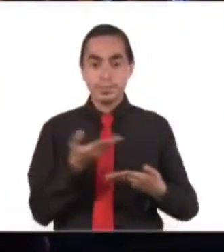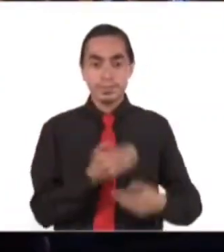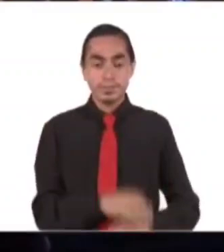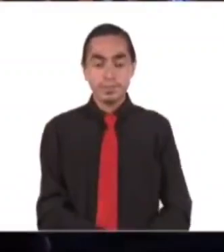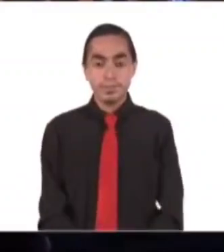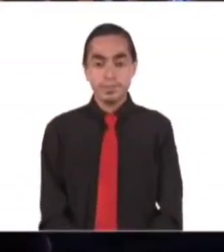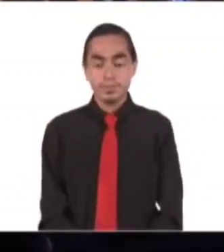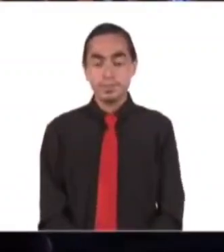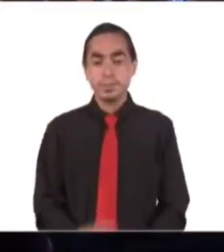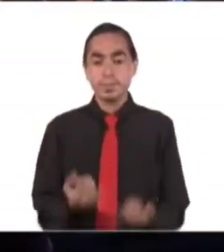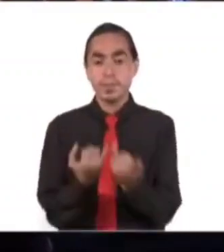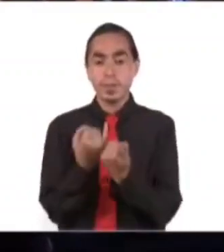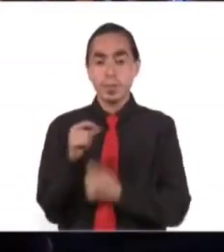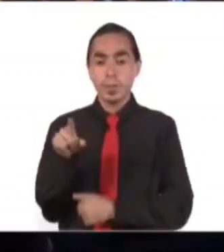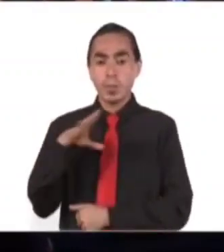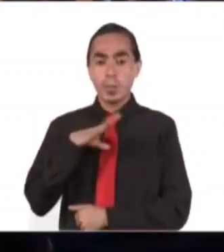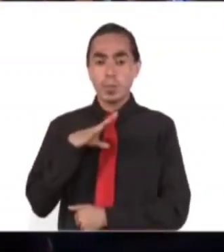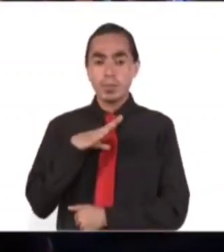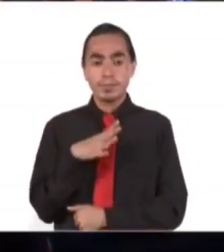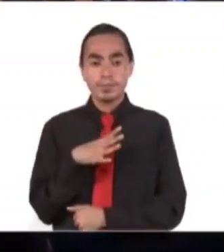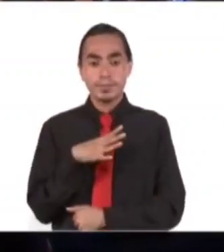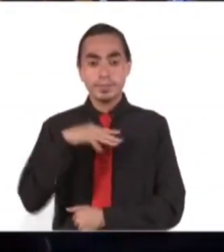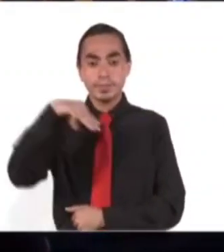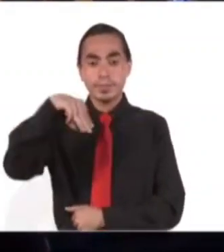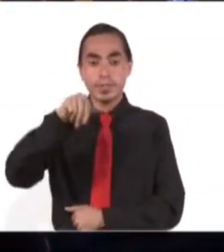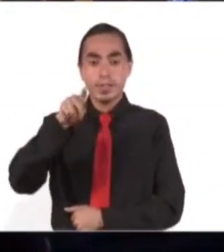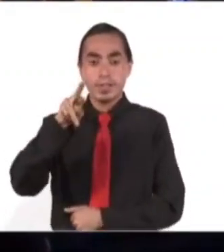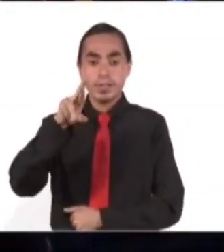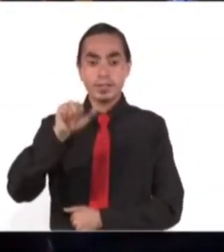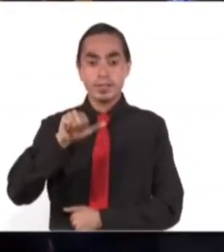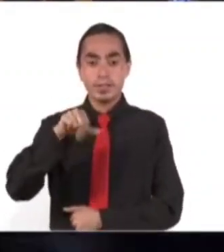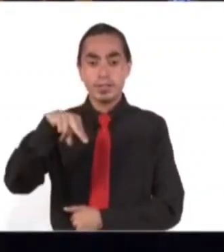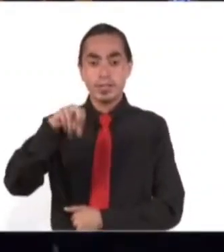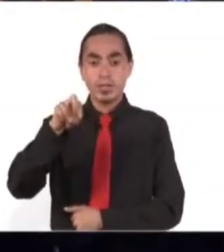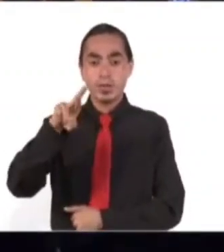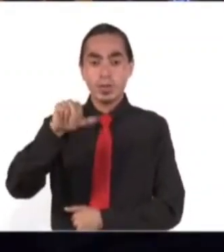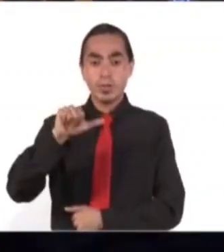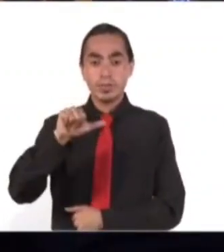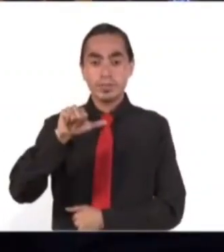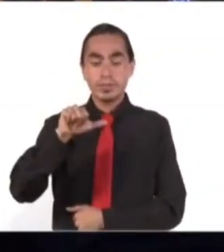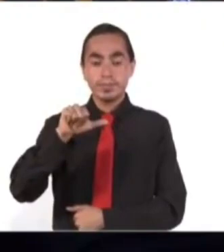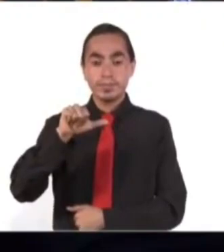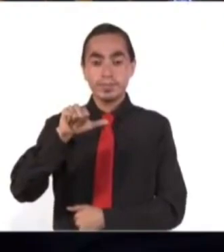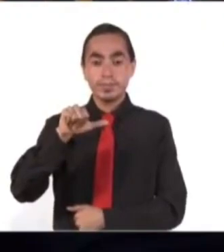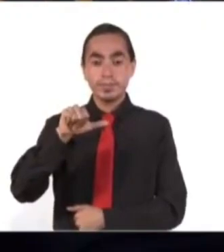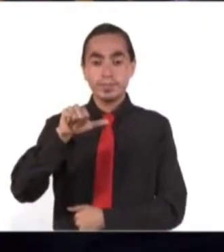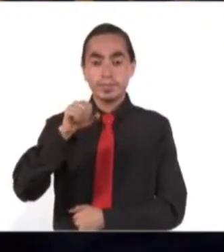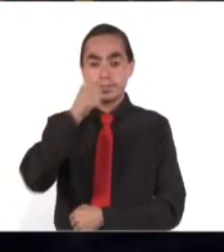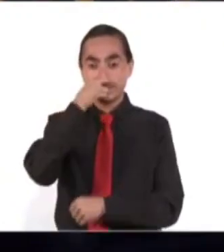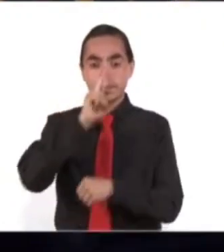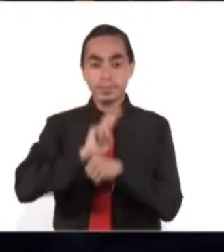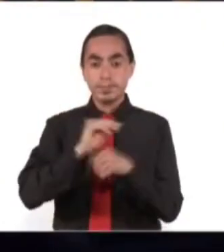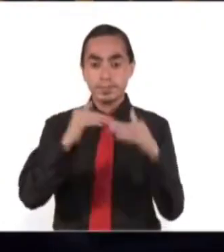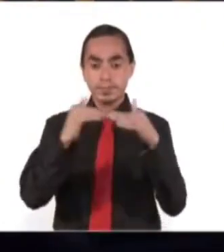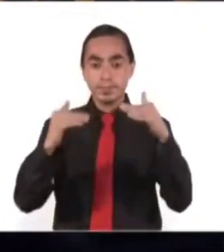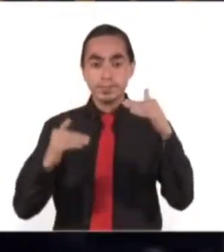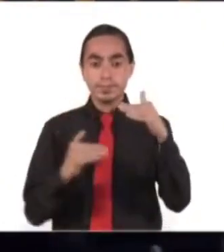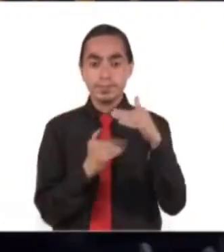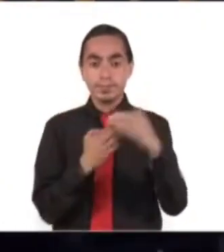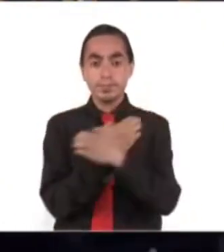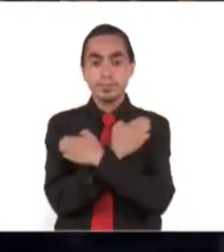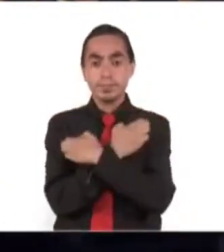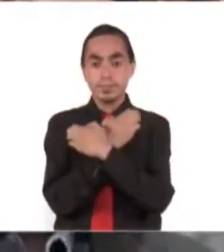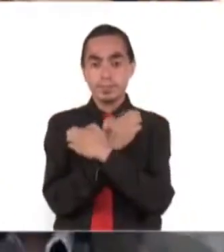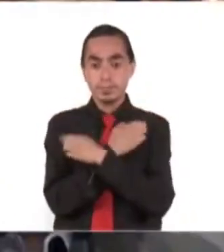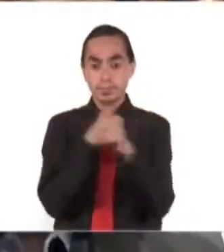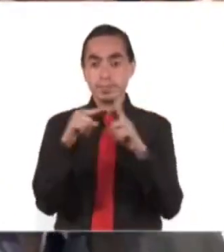Se encuentra con nosotros la maestra Nora Rubalcaba Gámez, Subsecretaria de Educación Media Superior de